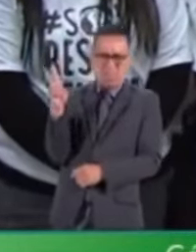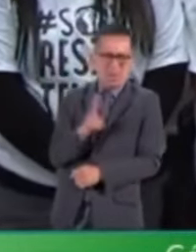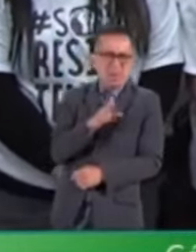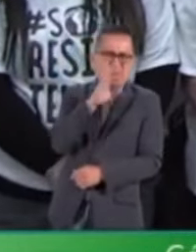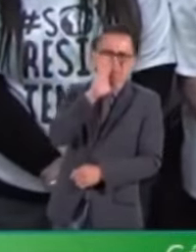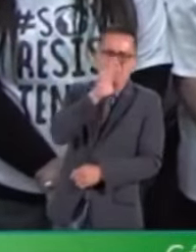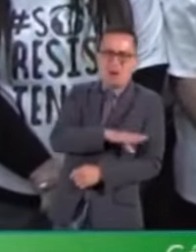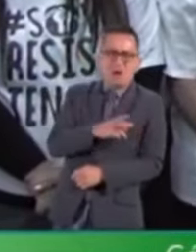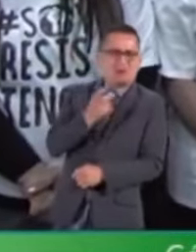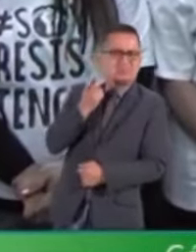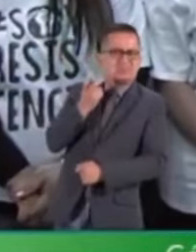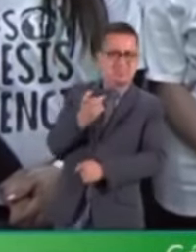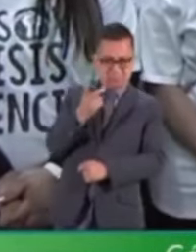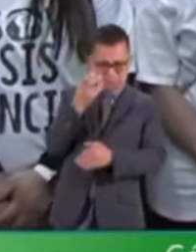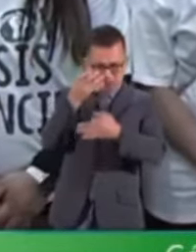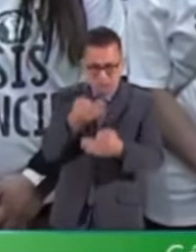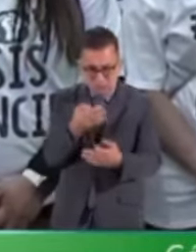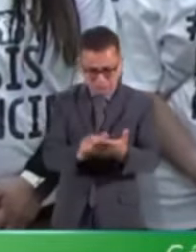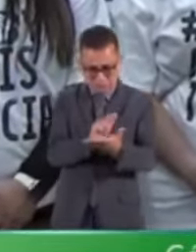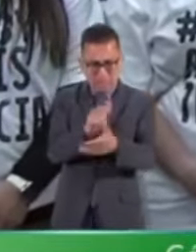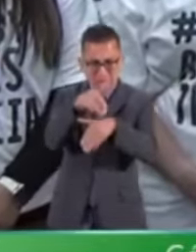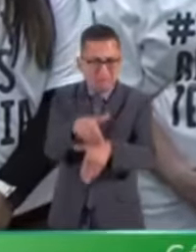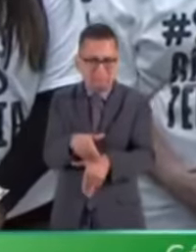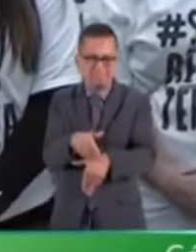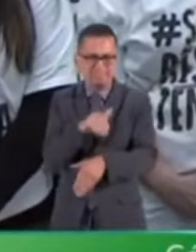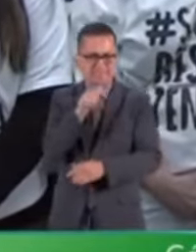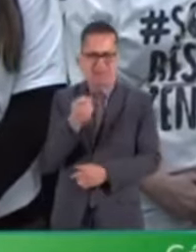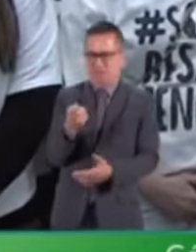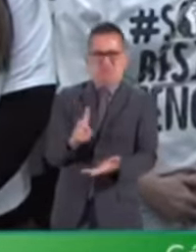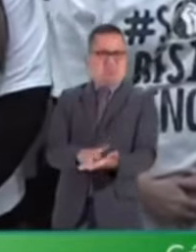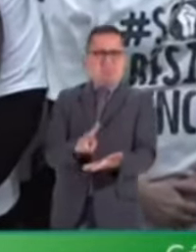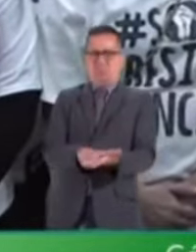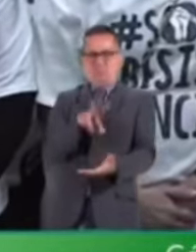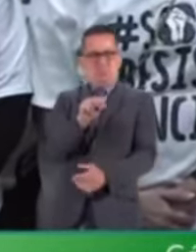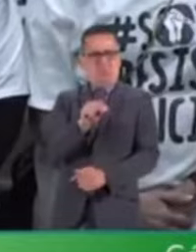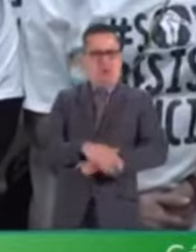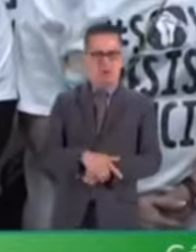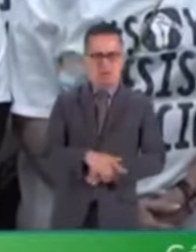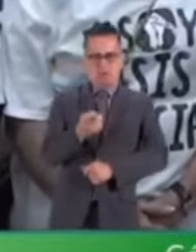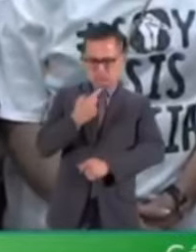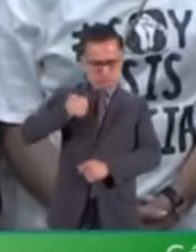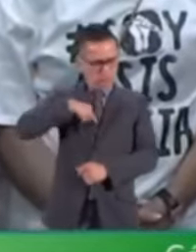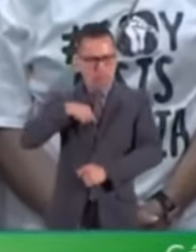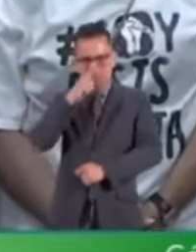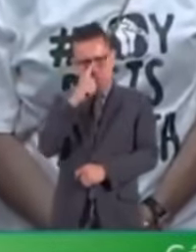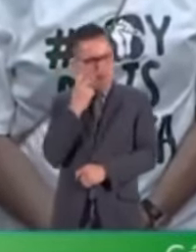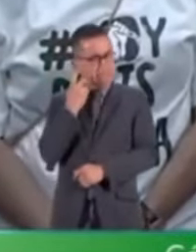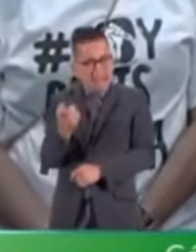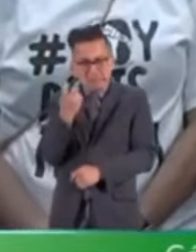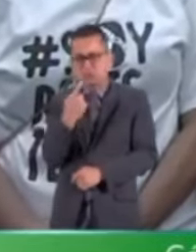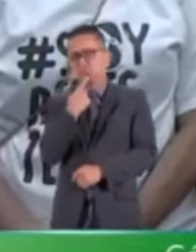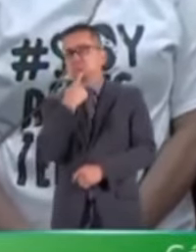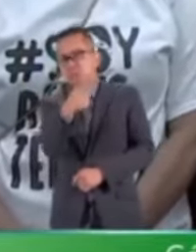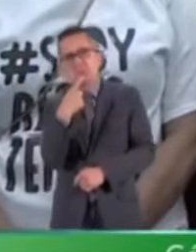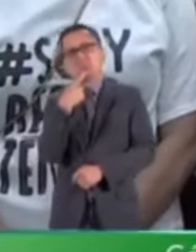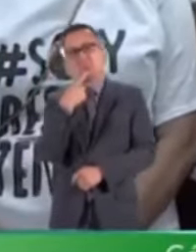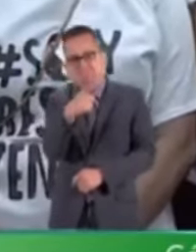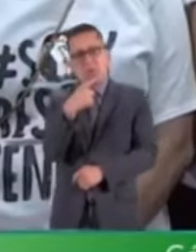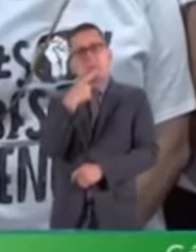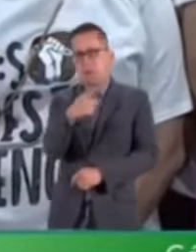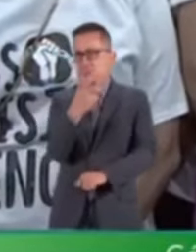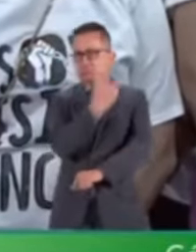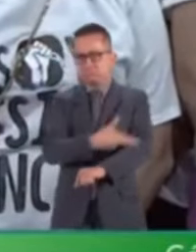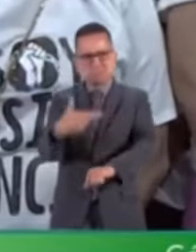completamente espuria, en una sede que vamos a impugnar por todos los medios e instrumentos jurídicos que tengamos a la